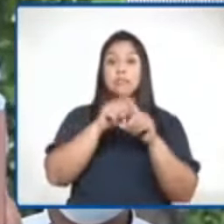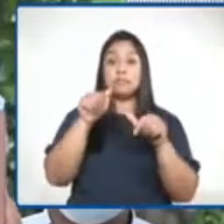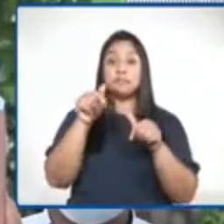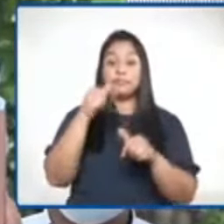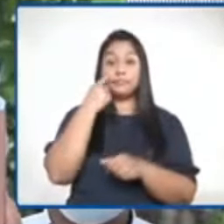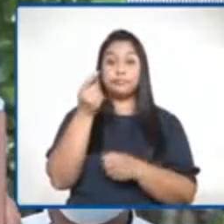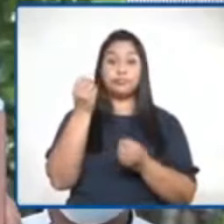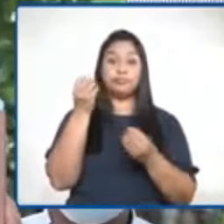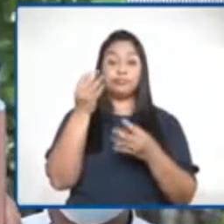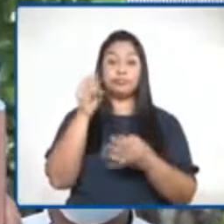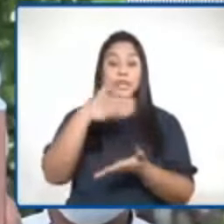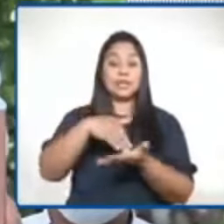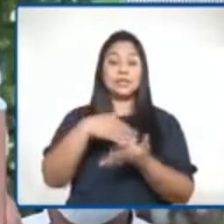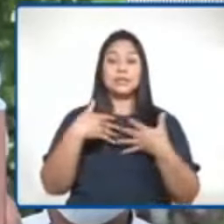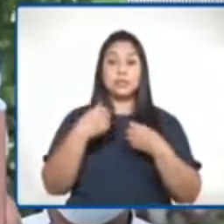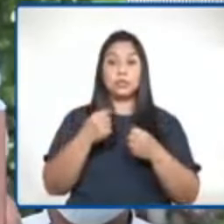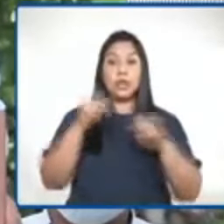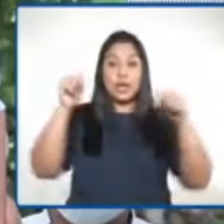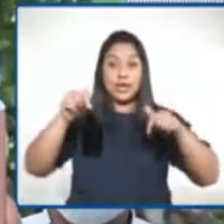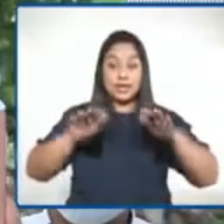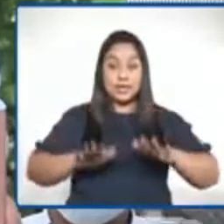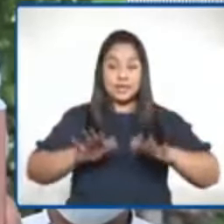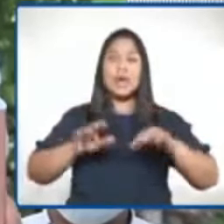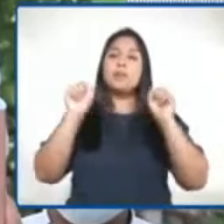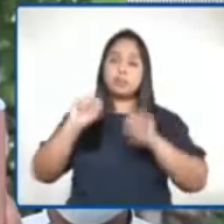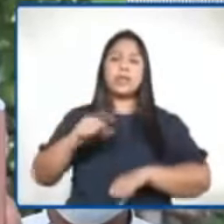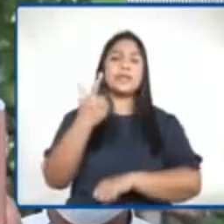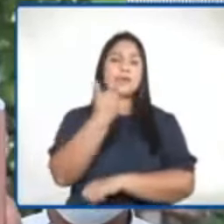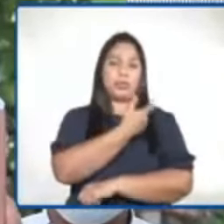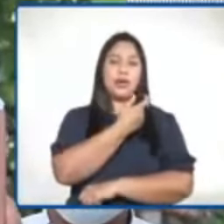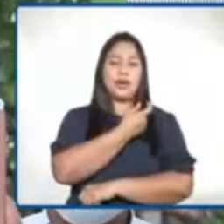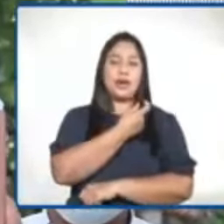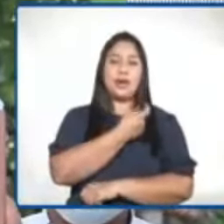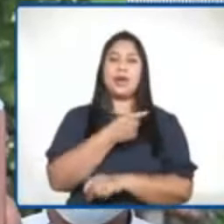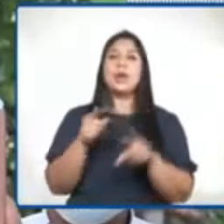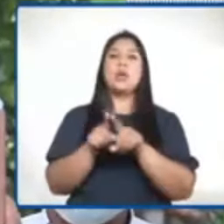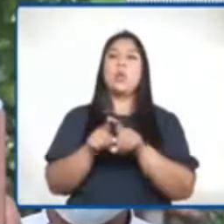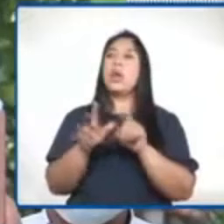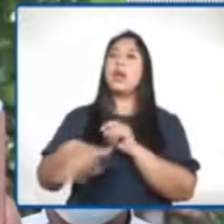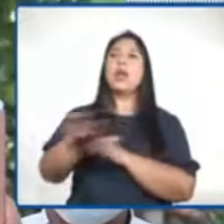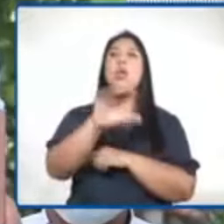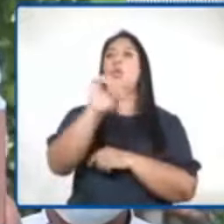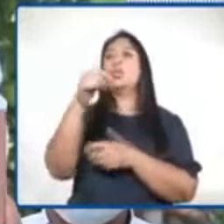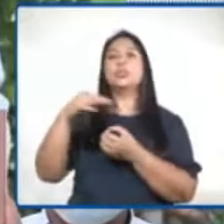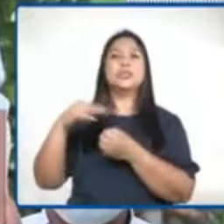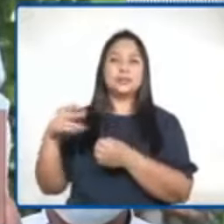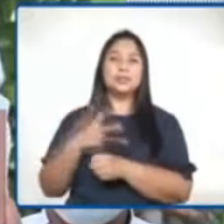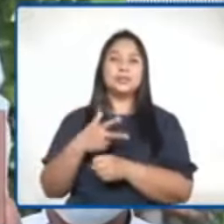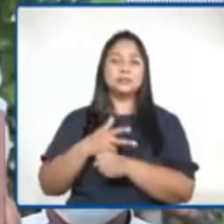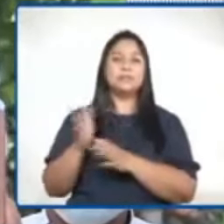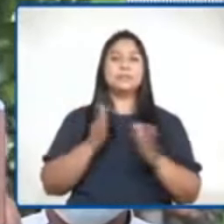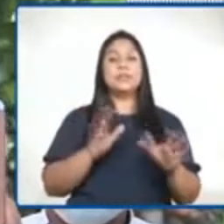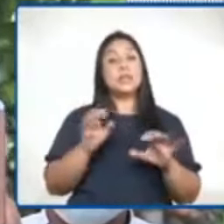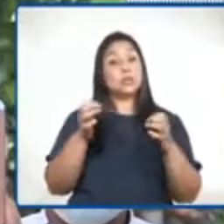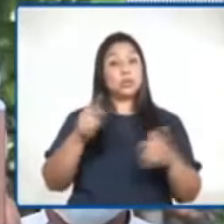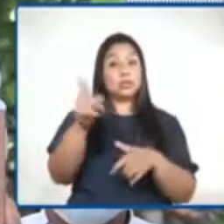en el centro de salud la posibilidad de vacunarse al igual que en la mayoría de los municipios de Guatemala. Así es que esta es